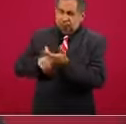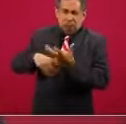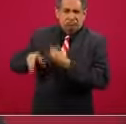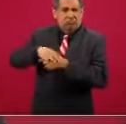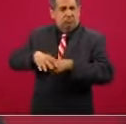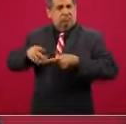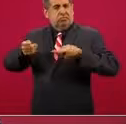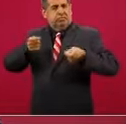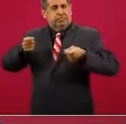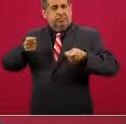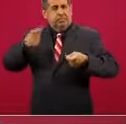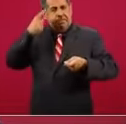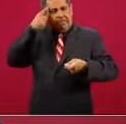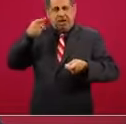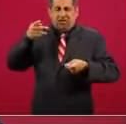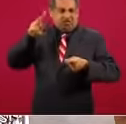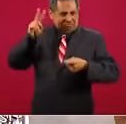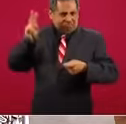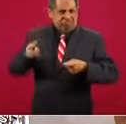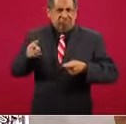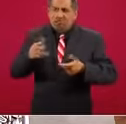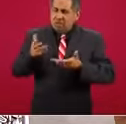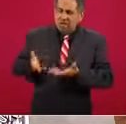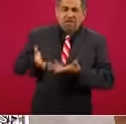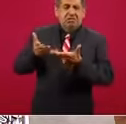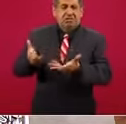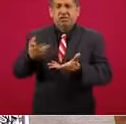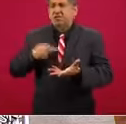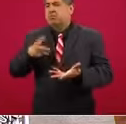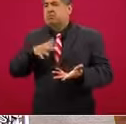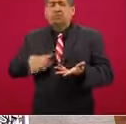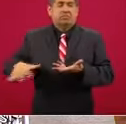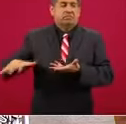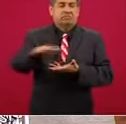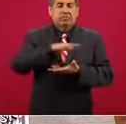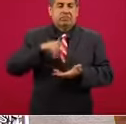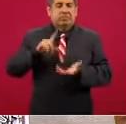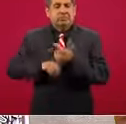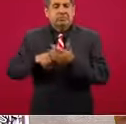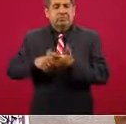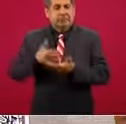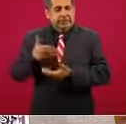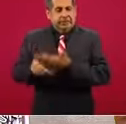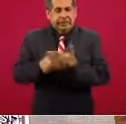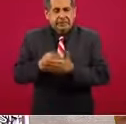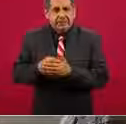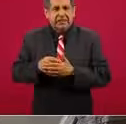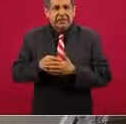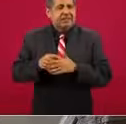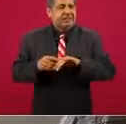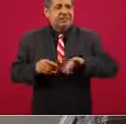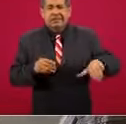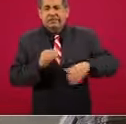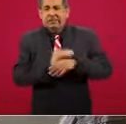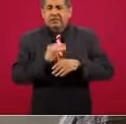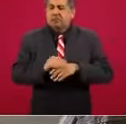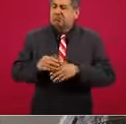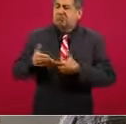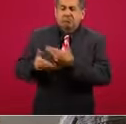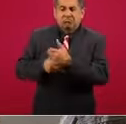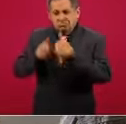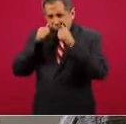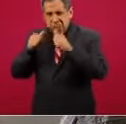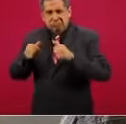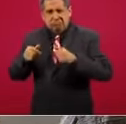para ponerlo auténticamente al servicio de los intereses generales, sin disputa absolutamente